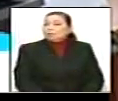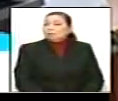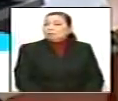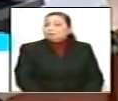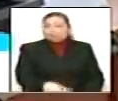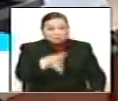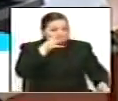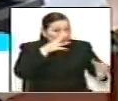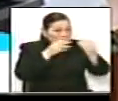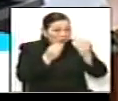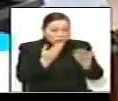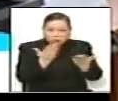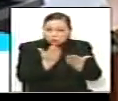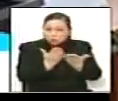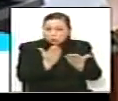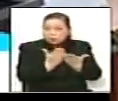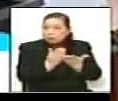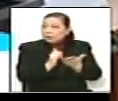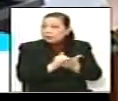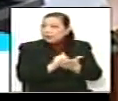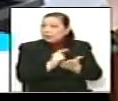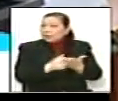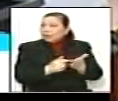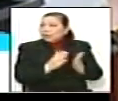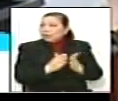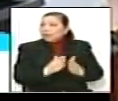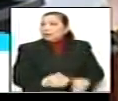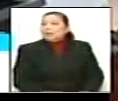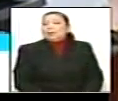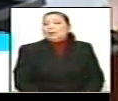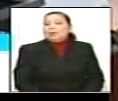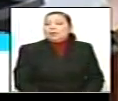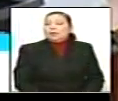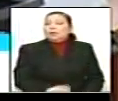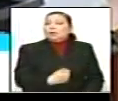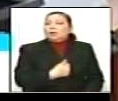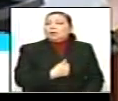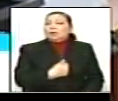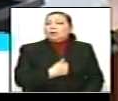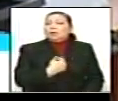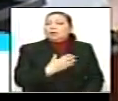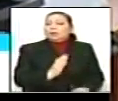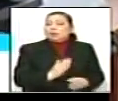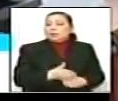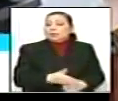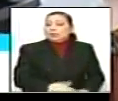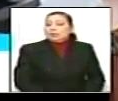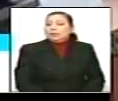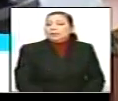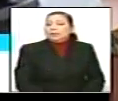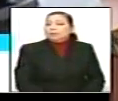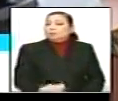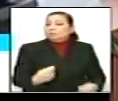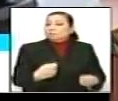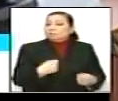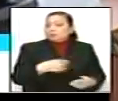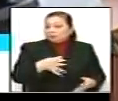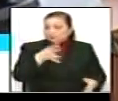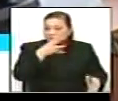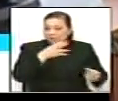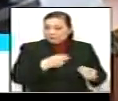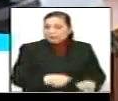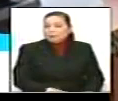de ese conocimiento. Se ha tomado la decisión adecuada y yo particularmente he asistido y he contribuido con mi